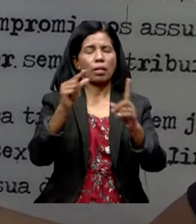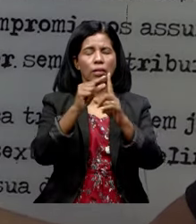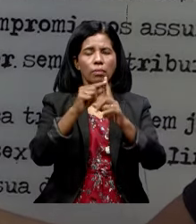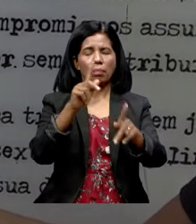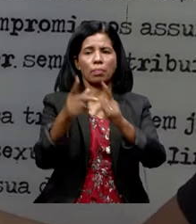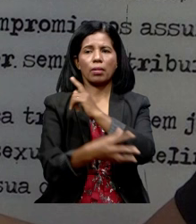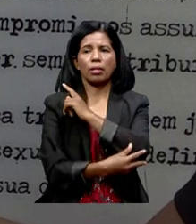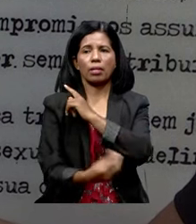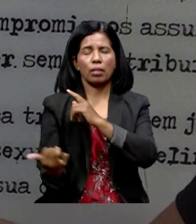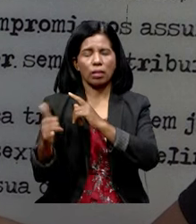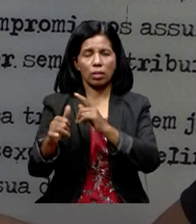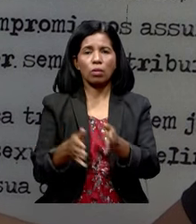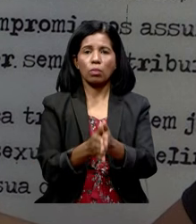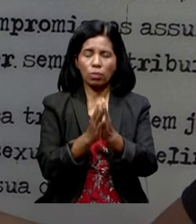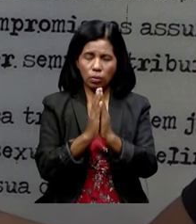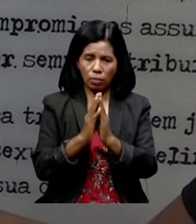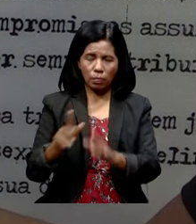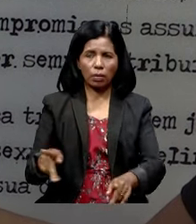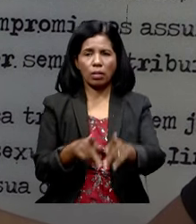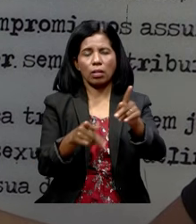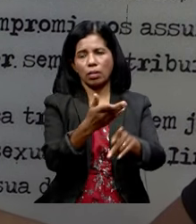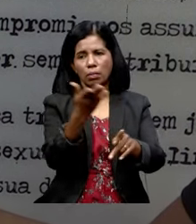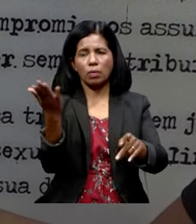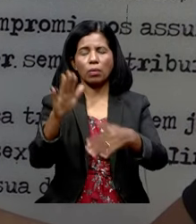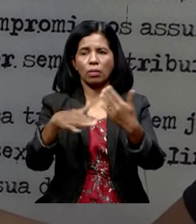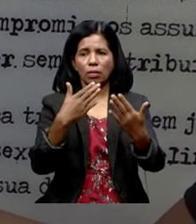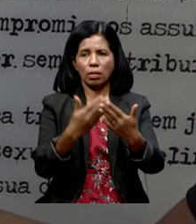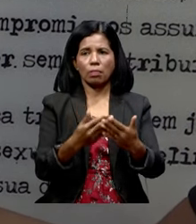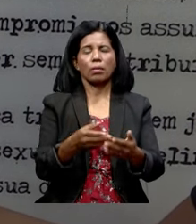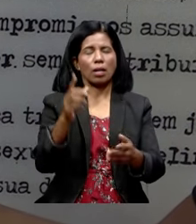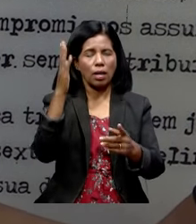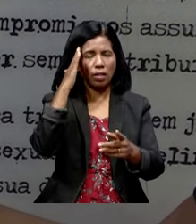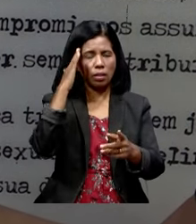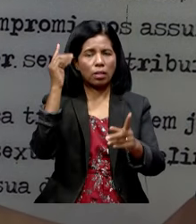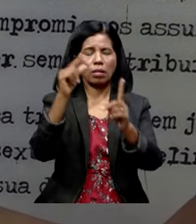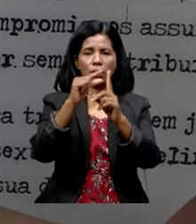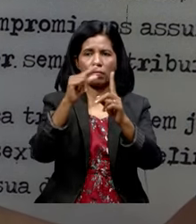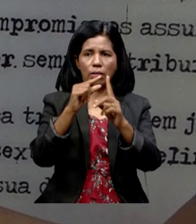ne, husuba público no husuba, li itabot sira media ne, basta entender li afuan sobrevivencia.